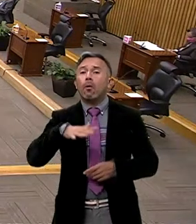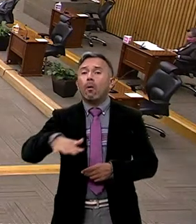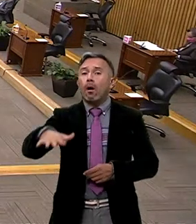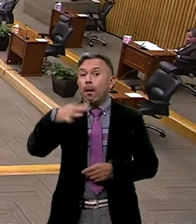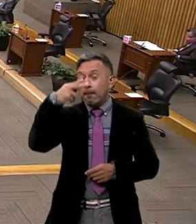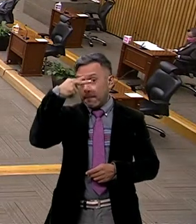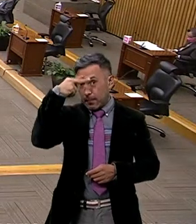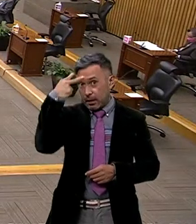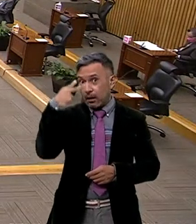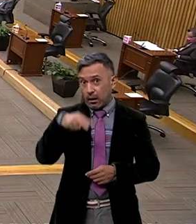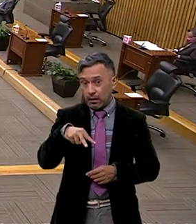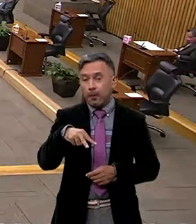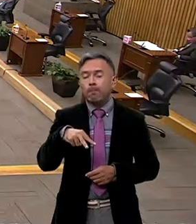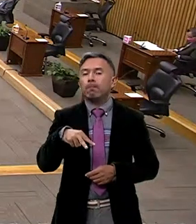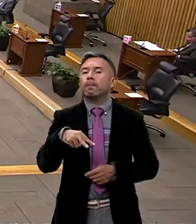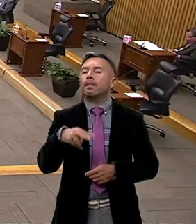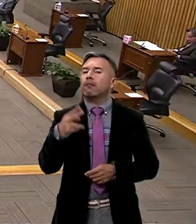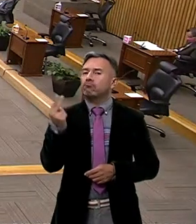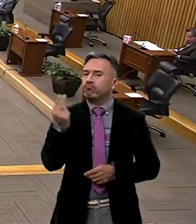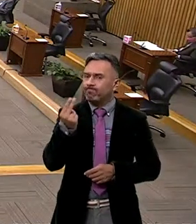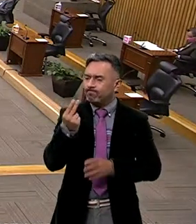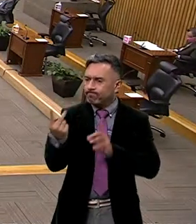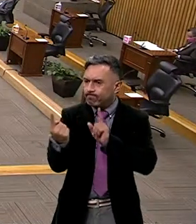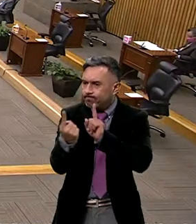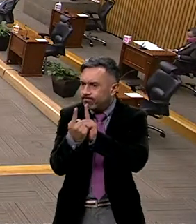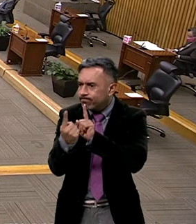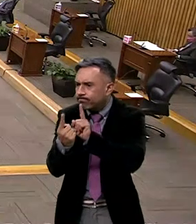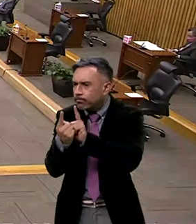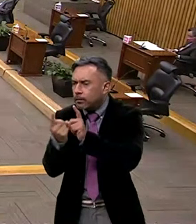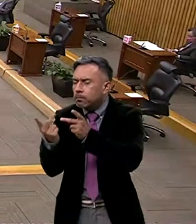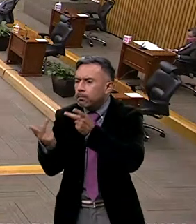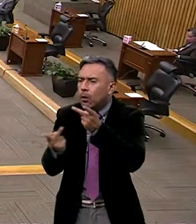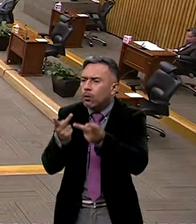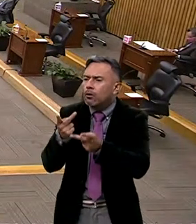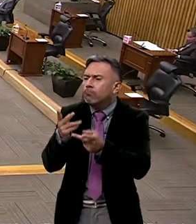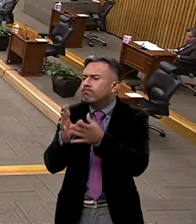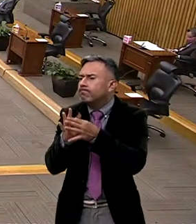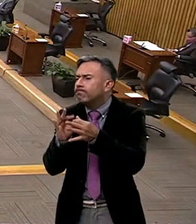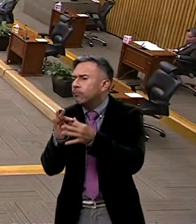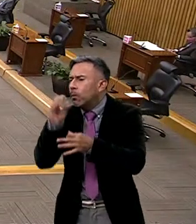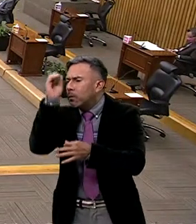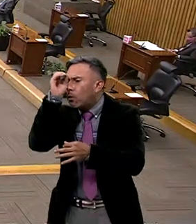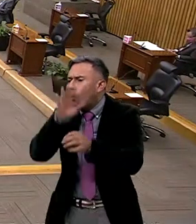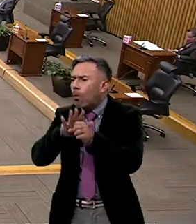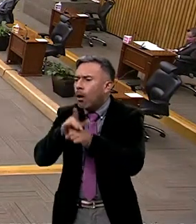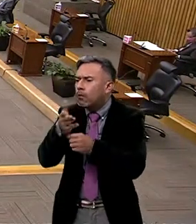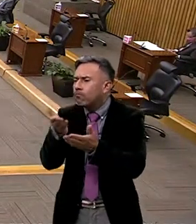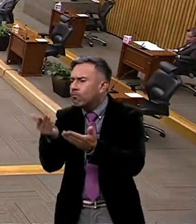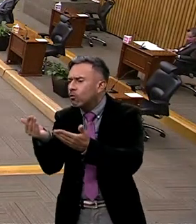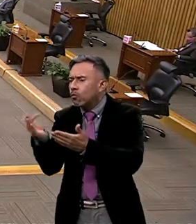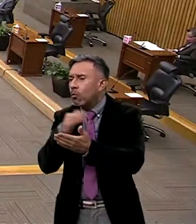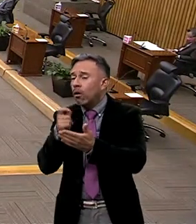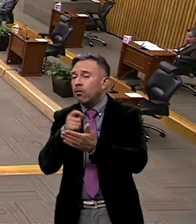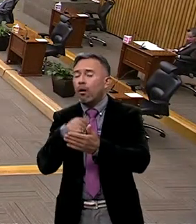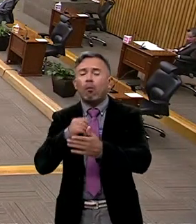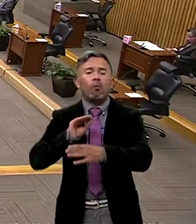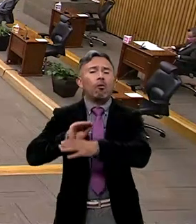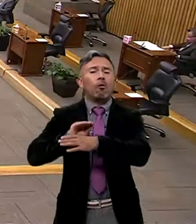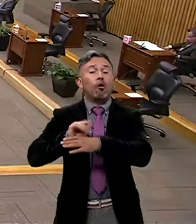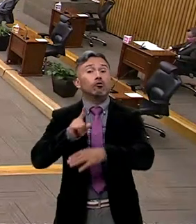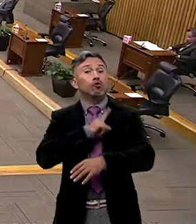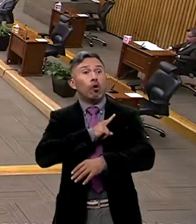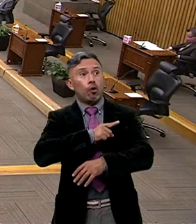deberían de acercarse para escucharla para no perder piso y para dejar solamente de escuchar a su